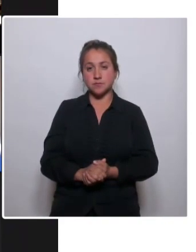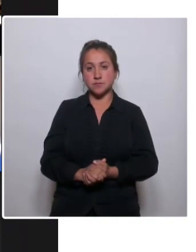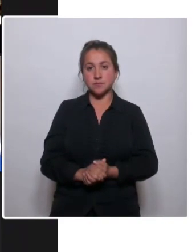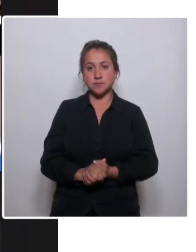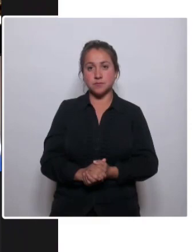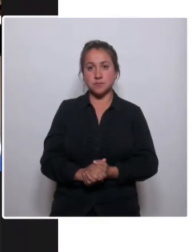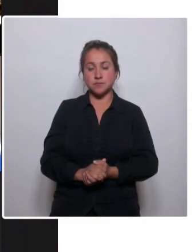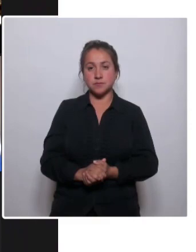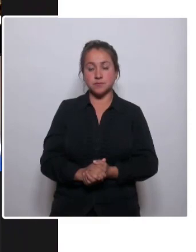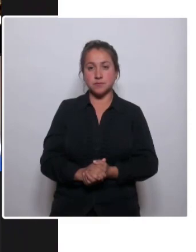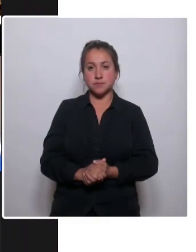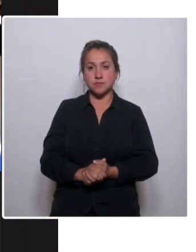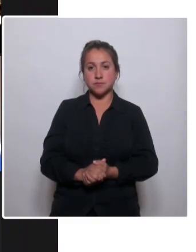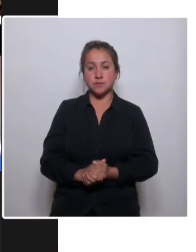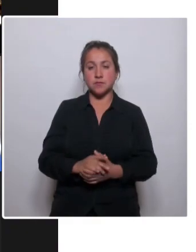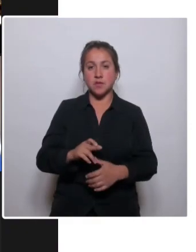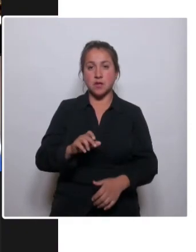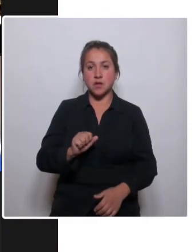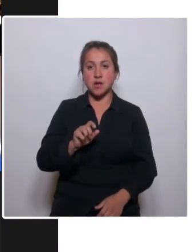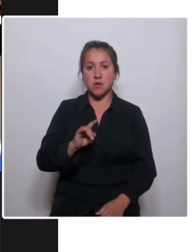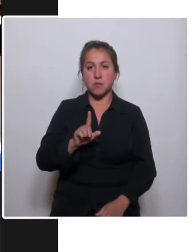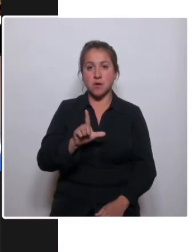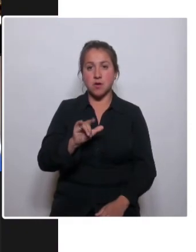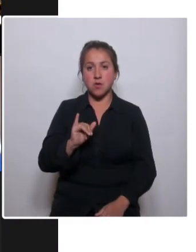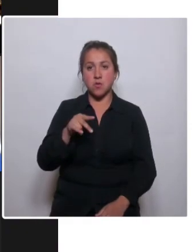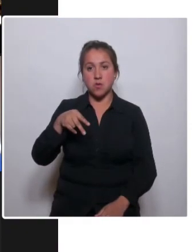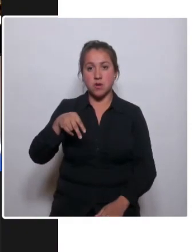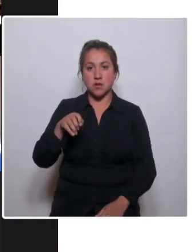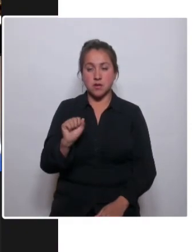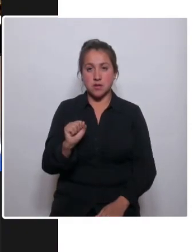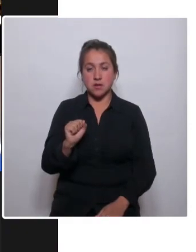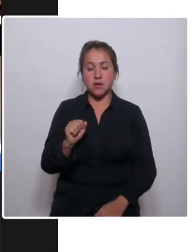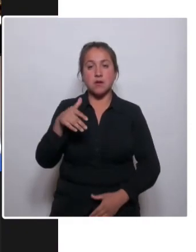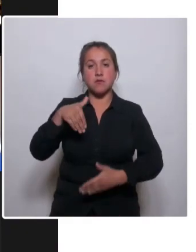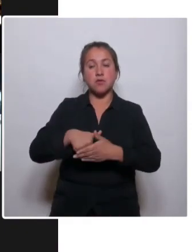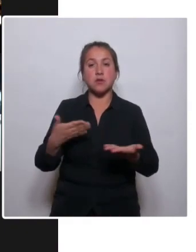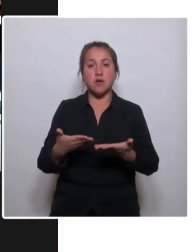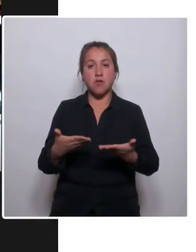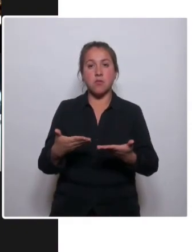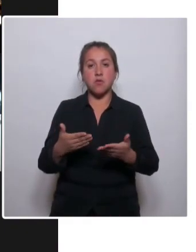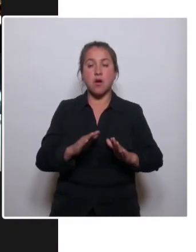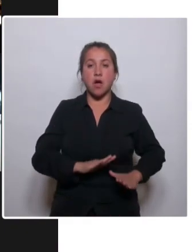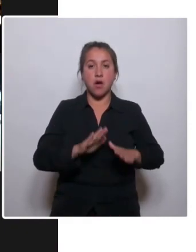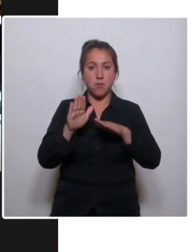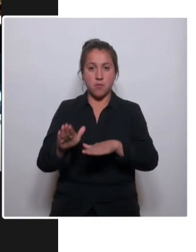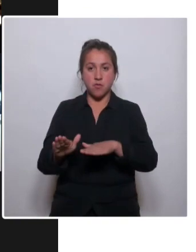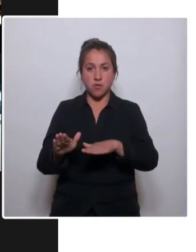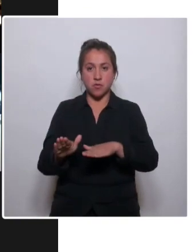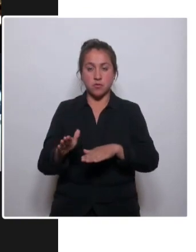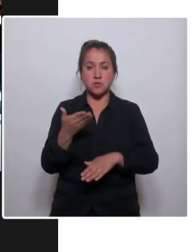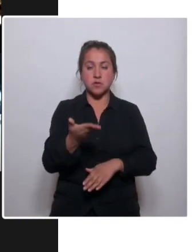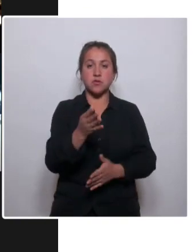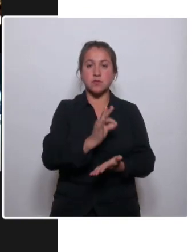Convencional Paulina Valenzuela, ¿cómo vota? A favor, señor secretario.